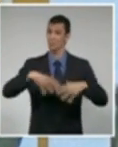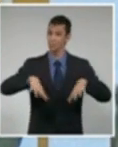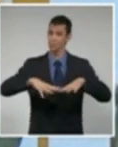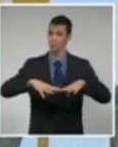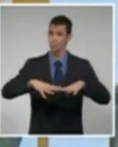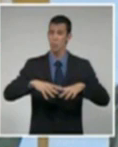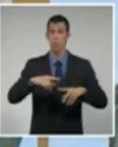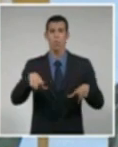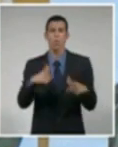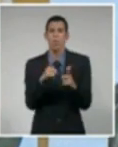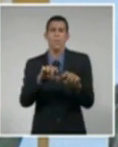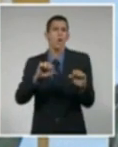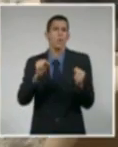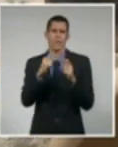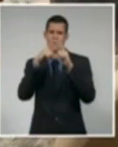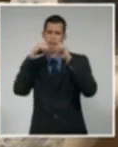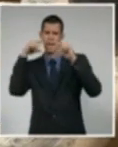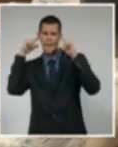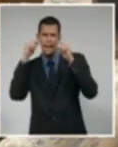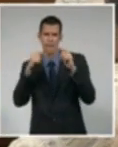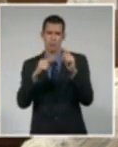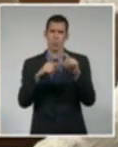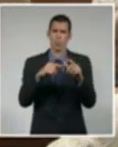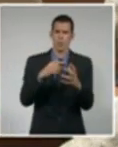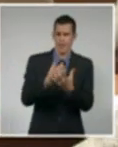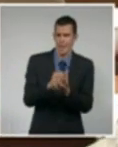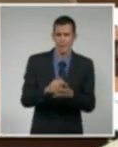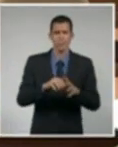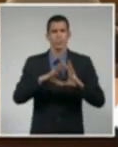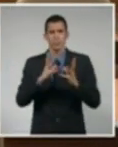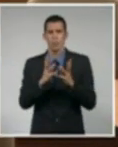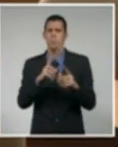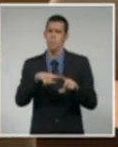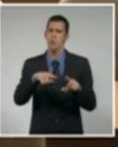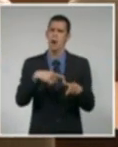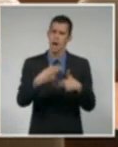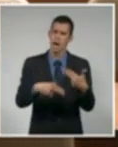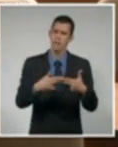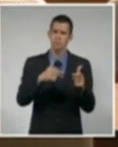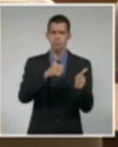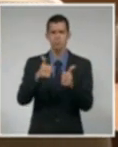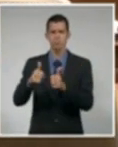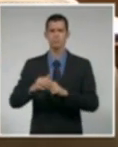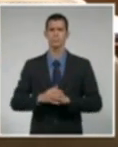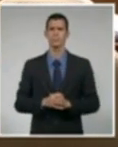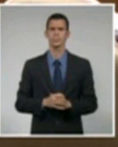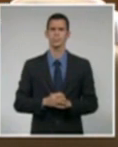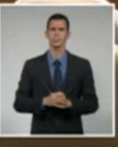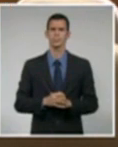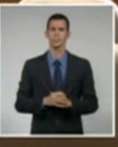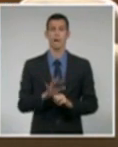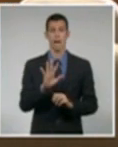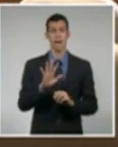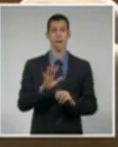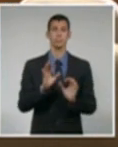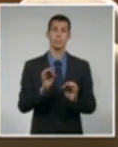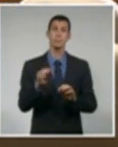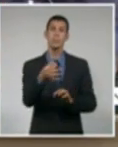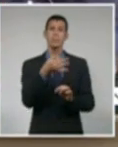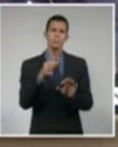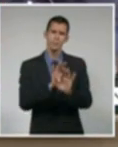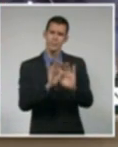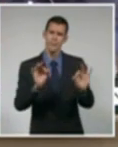las medidas en cada uno de los centros. Los estudiantes también volvieron a las aulas en el municipio especial Isla de la Juventud, sin